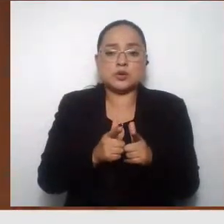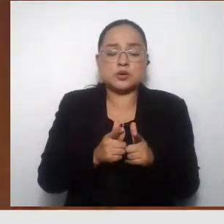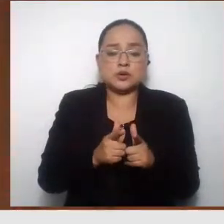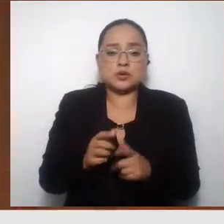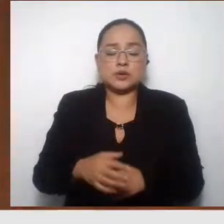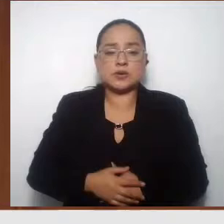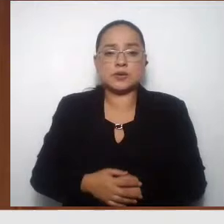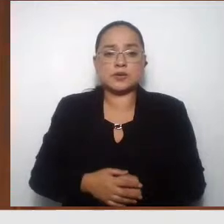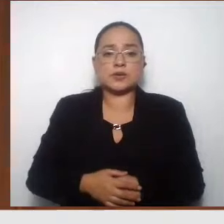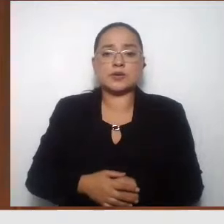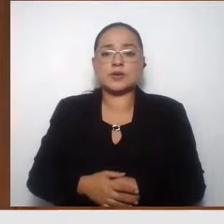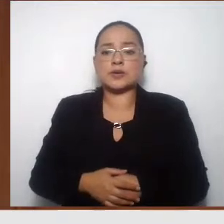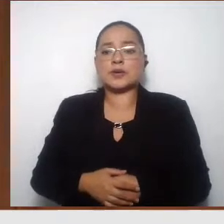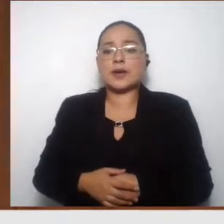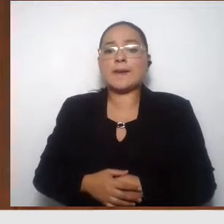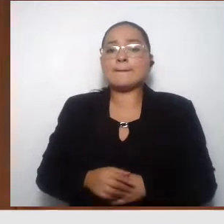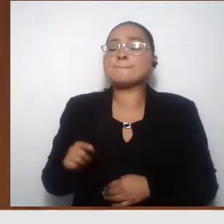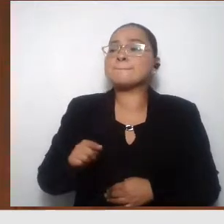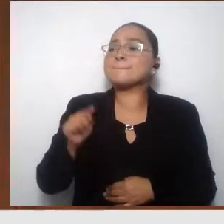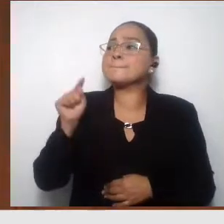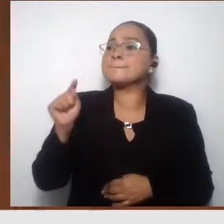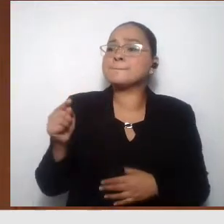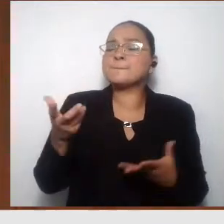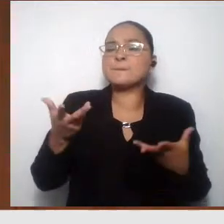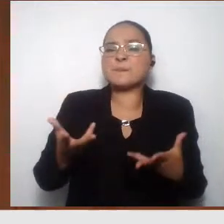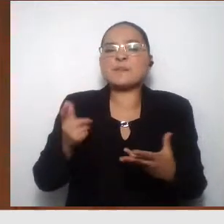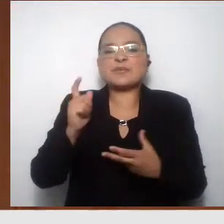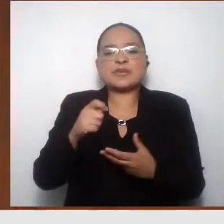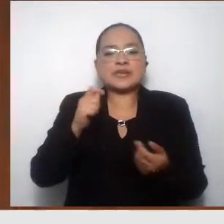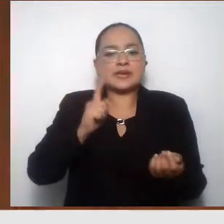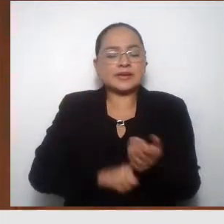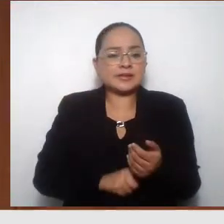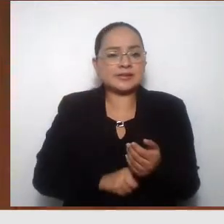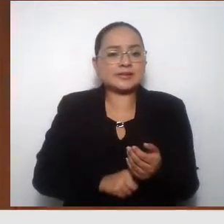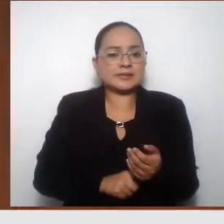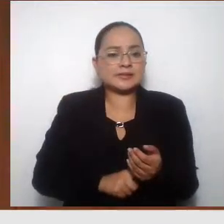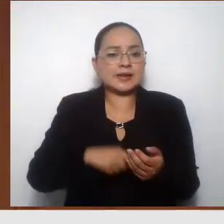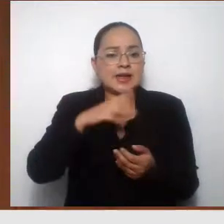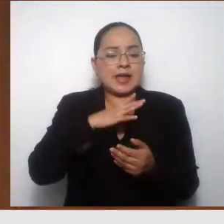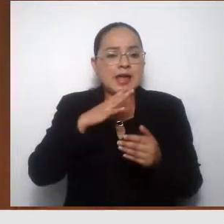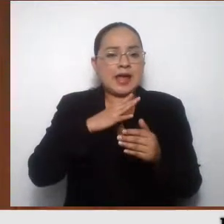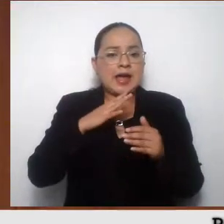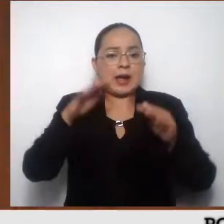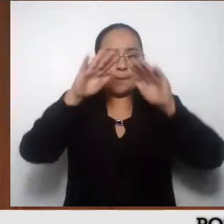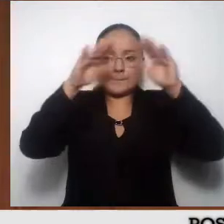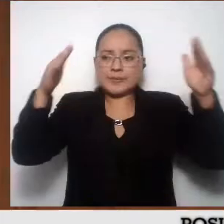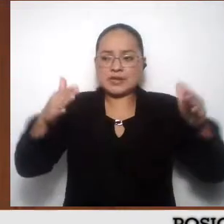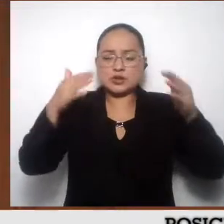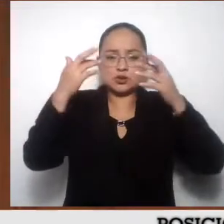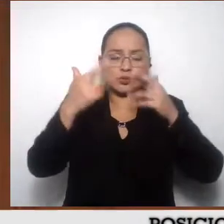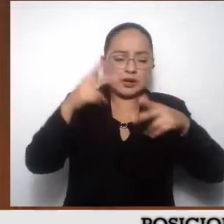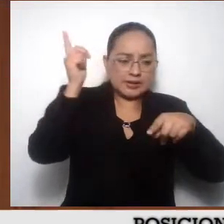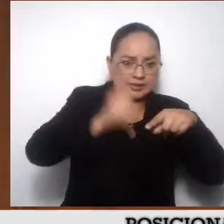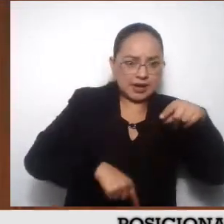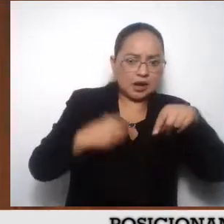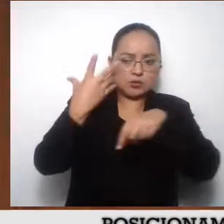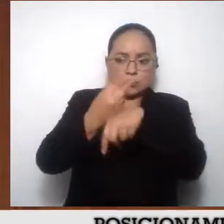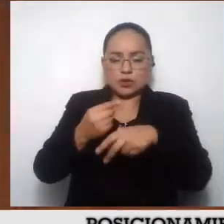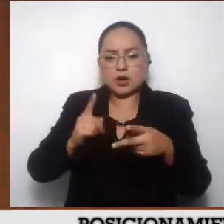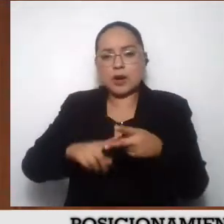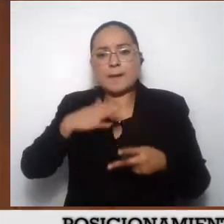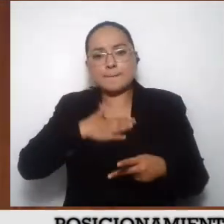Sus necesidades son las siguientes: desmontar y construir techumbre, reparación de baños, mantenimiento de